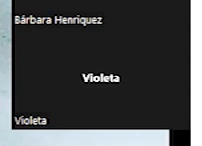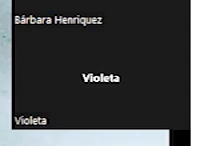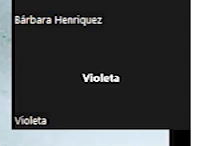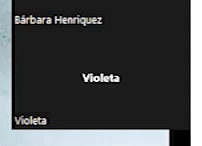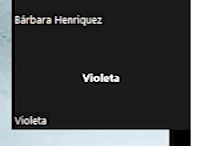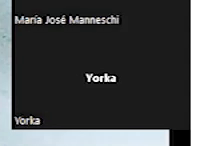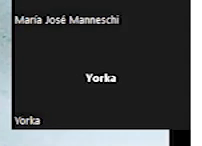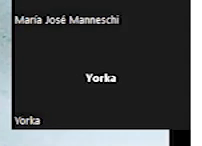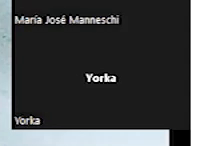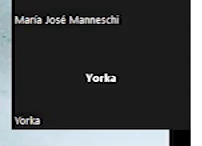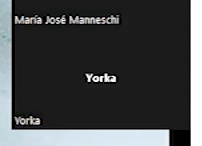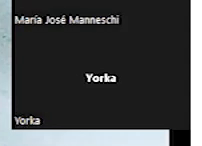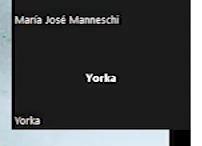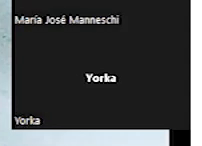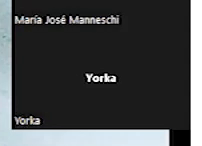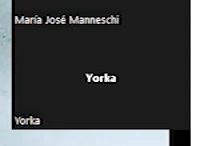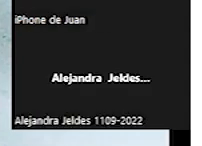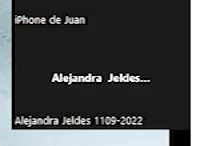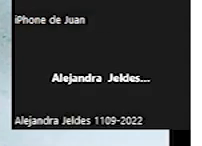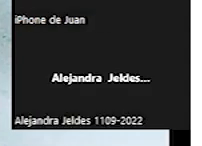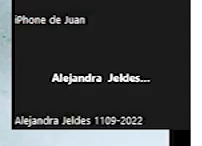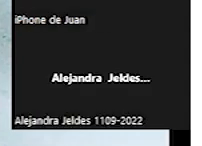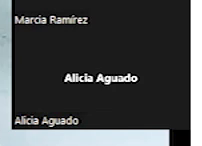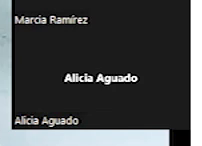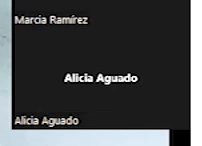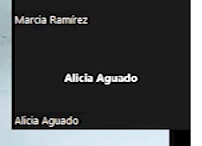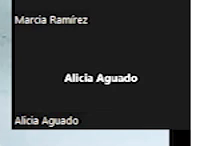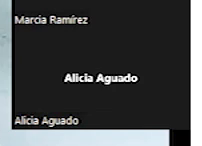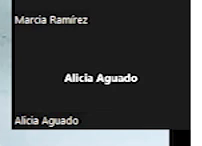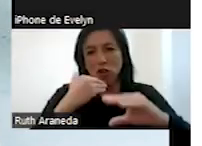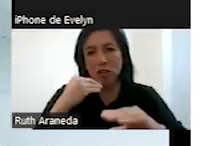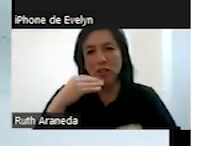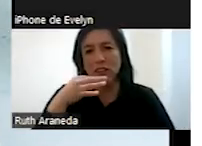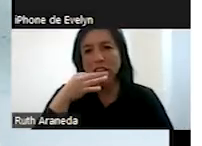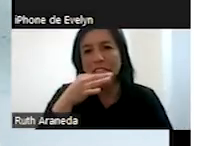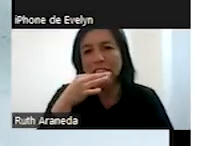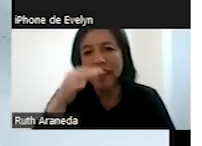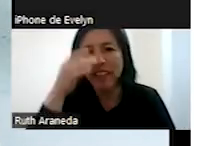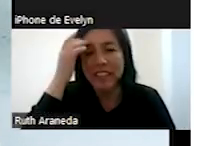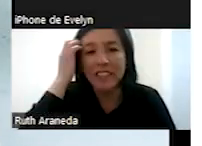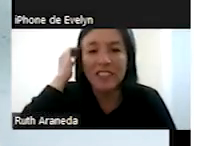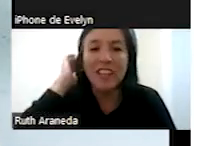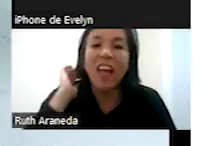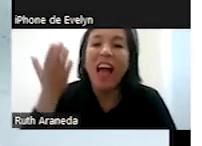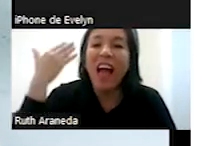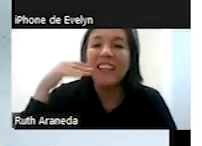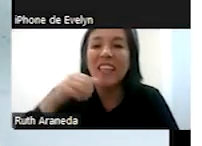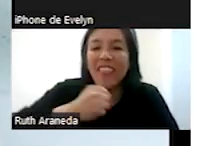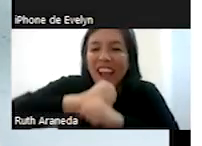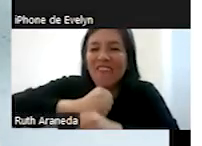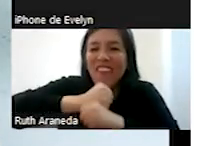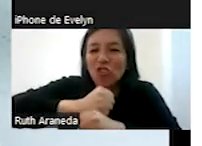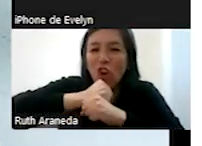arqueólogos en el Caribe, me mandó un correo y fue muy divertido. Osículos ambulacrales de equinodermos. Bueno,